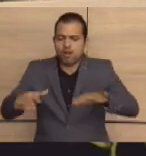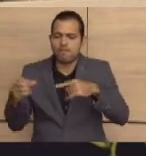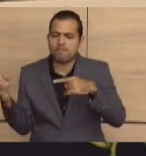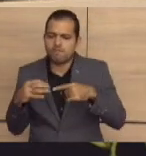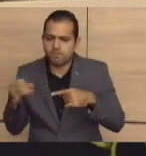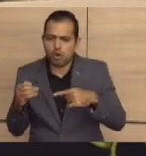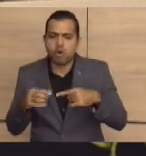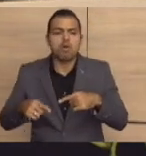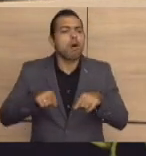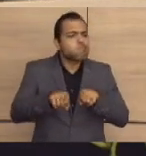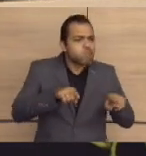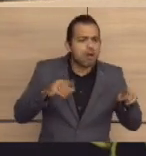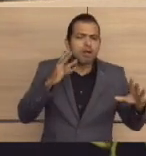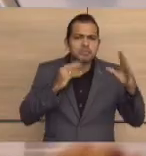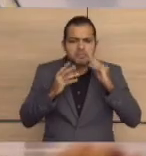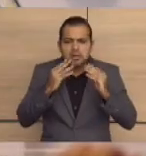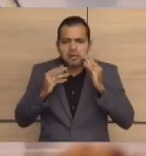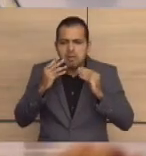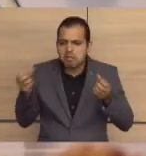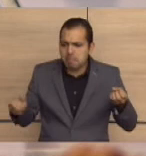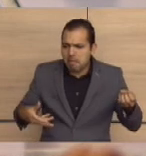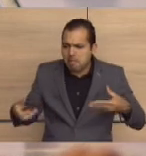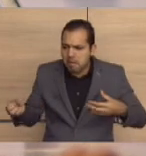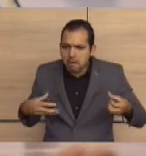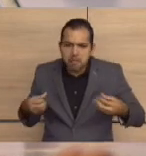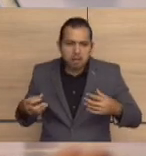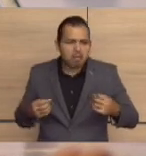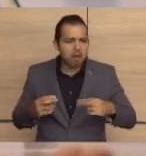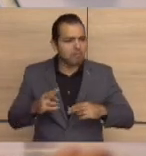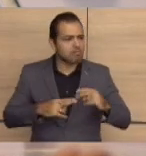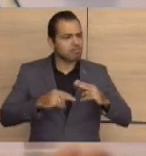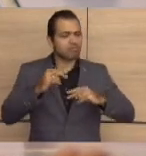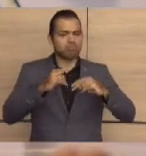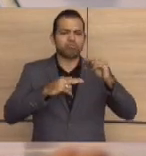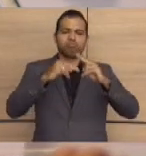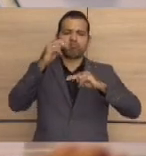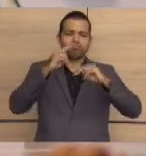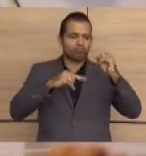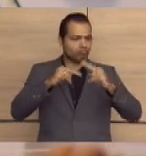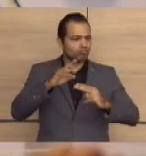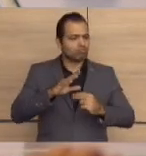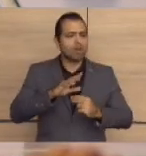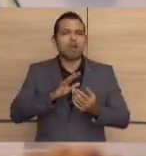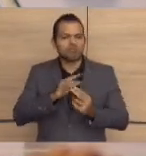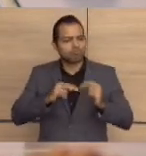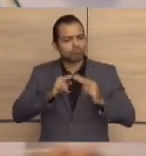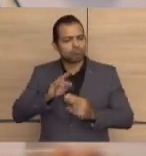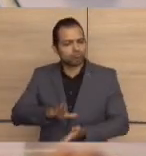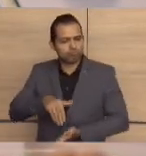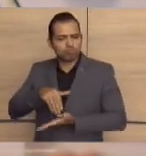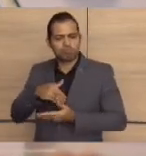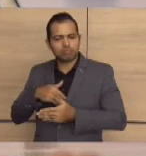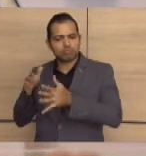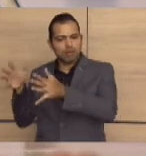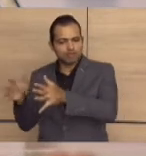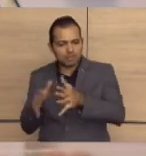identificar las experiencias que puedan nutrir este gran ejercicio y esta gran tarea de construir posturas alrededor de la enseñanza,